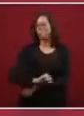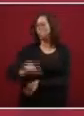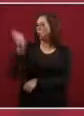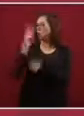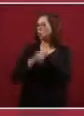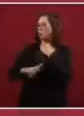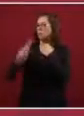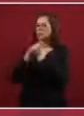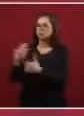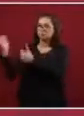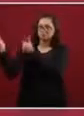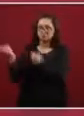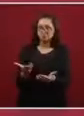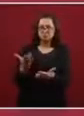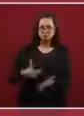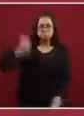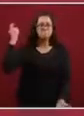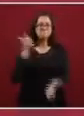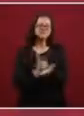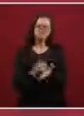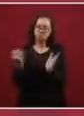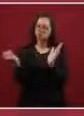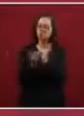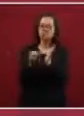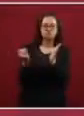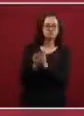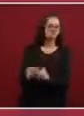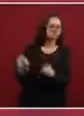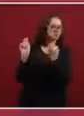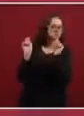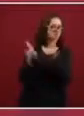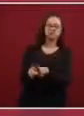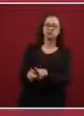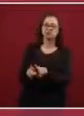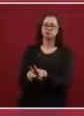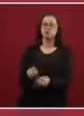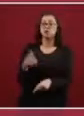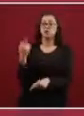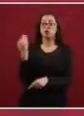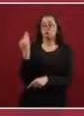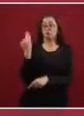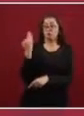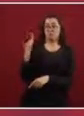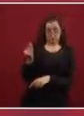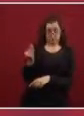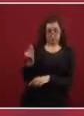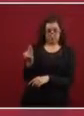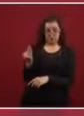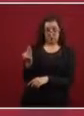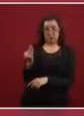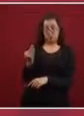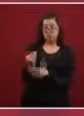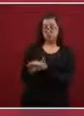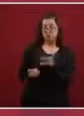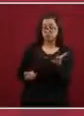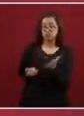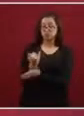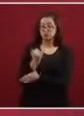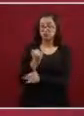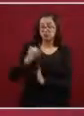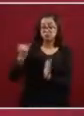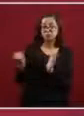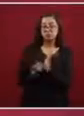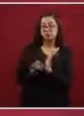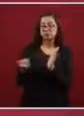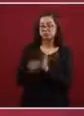Entonces, el nivel que se estableció en febrero En febrero pasado de este